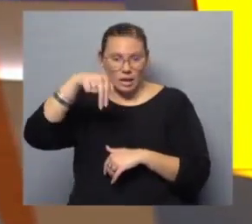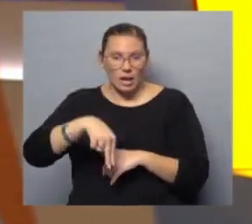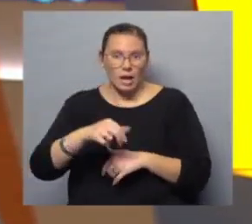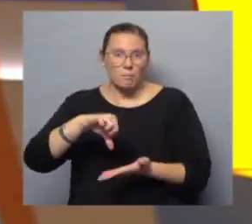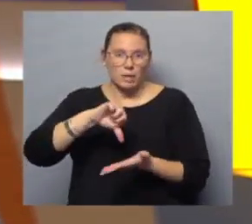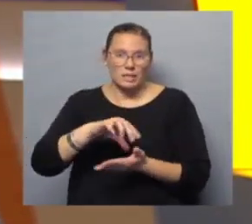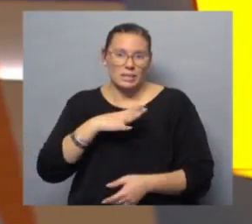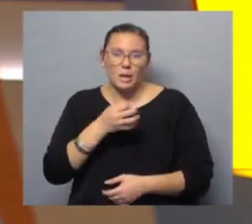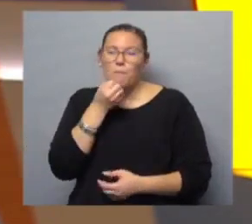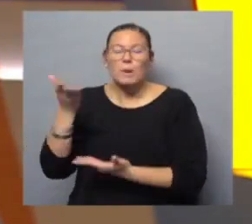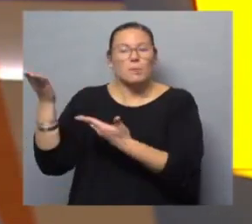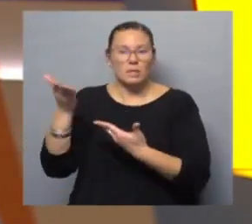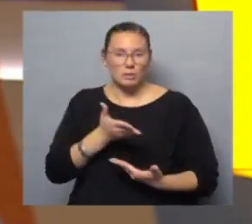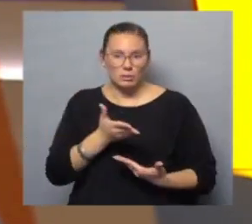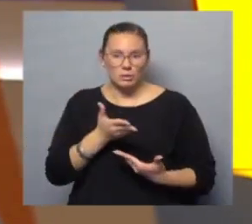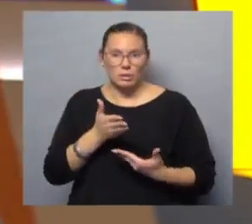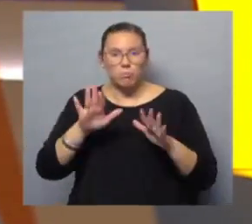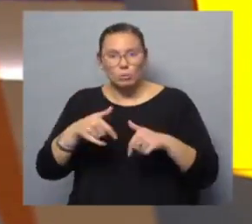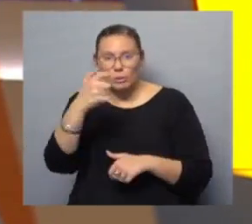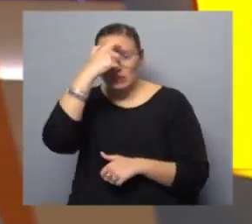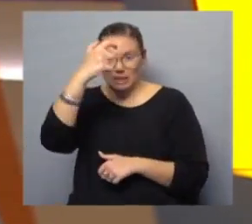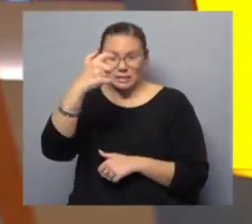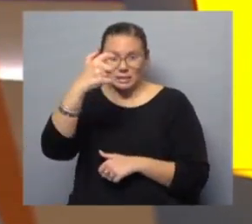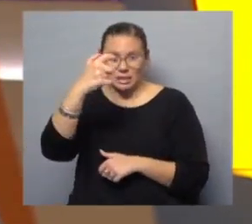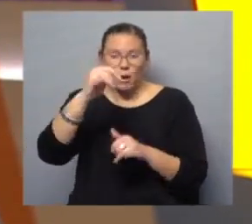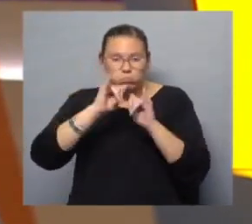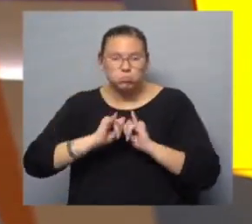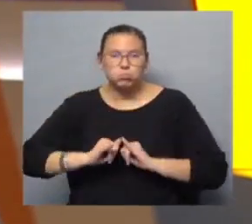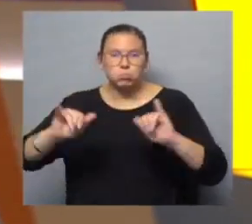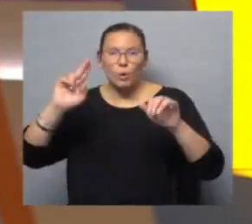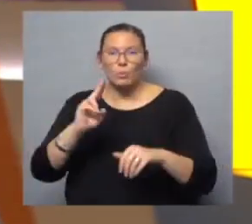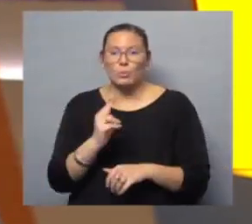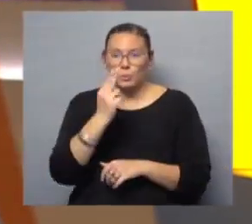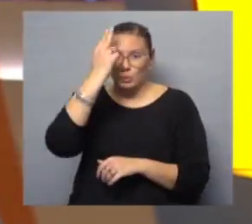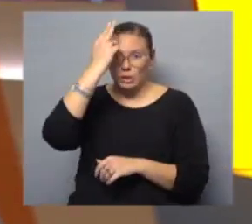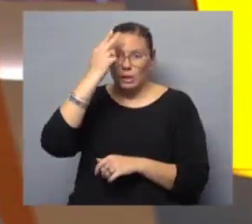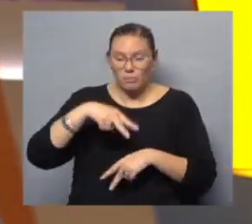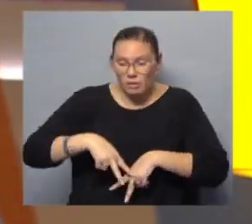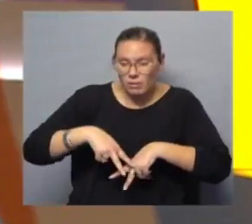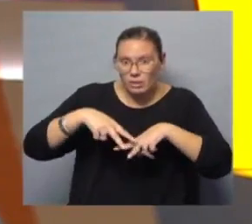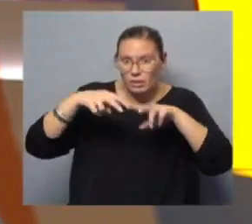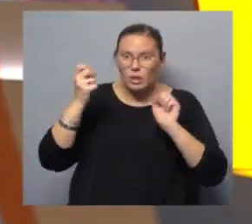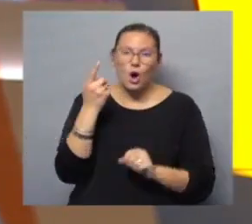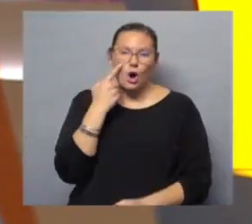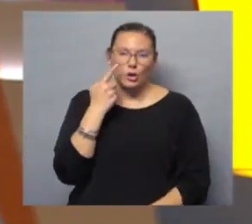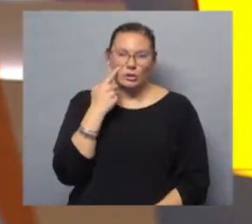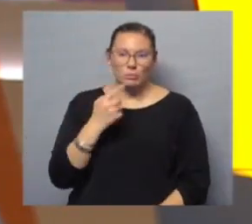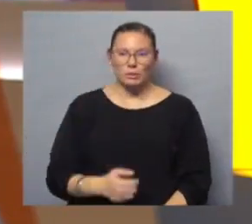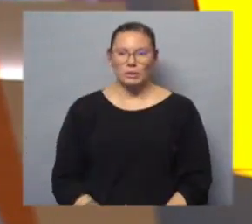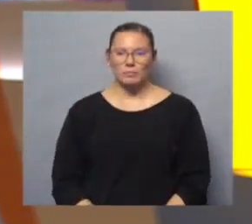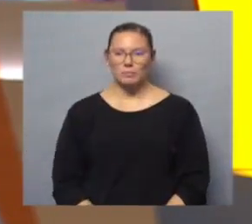país. Bienvenidas y bienvenidos a Sobre Ciencia, divulgando el Uruguay de la investigación y el